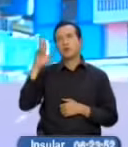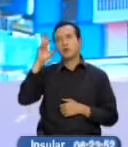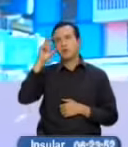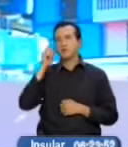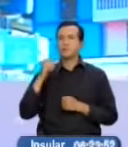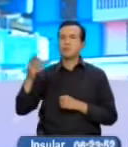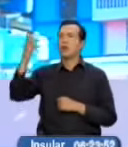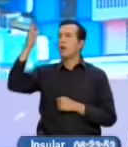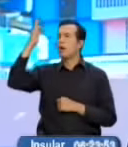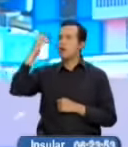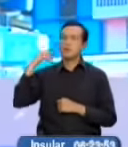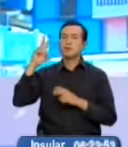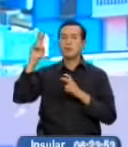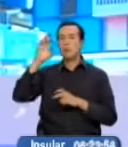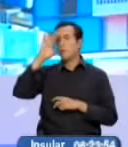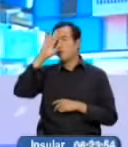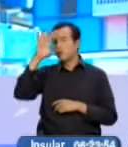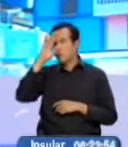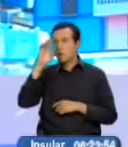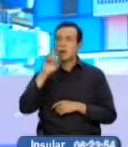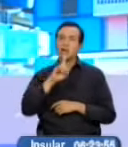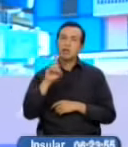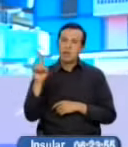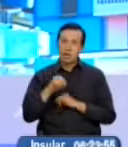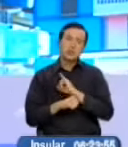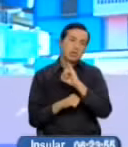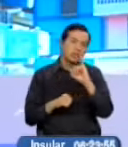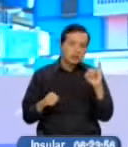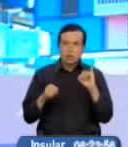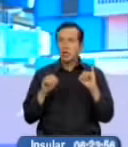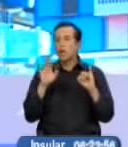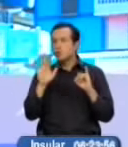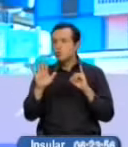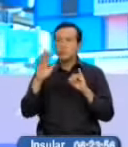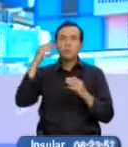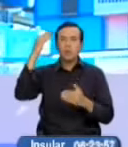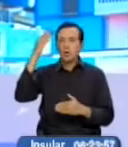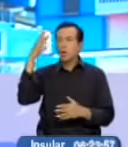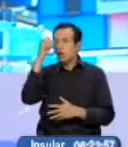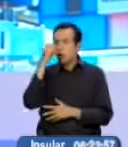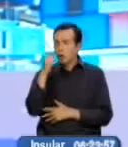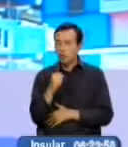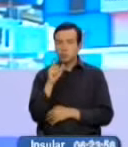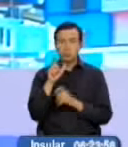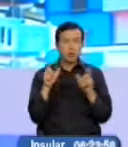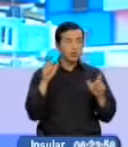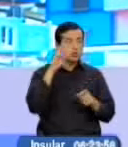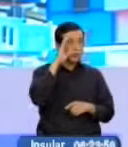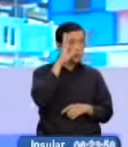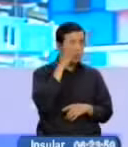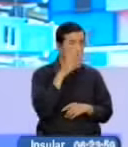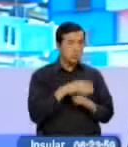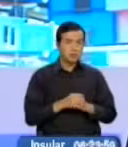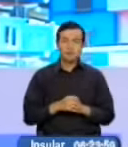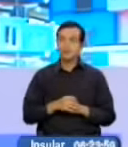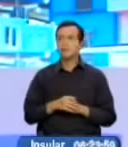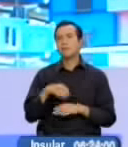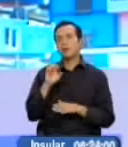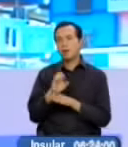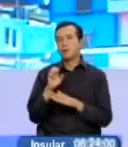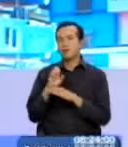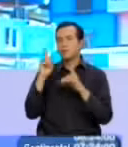hace rato que no alcanza esto de derecha e izquierda para explicar y entender la política. El elector no es ideológico. Y en el caso de Ecuador